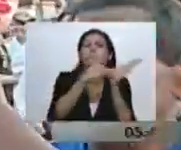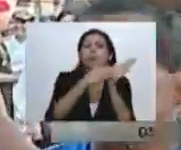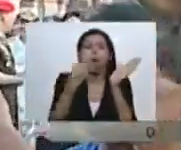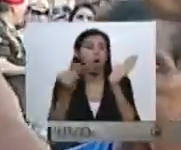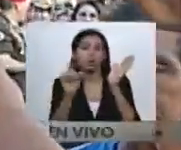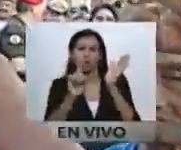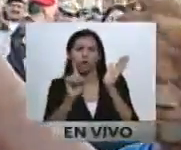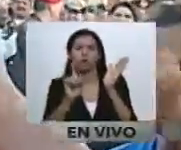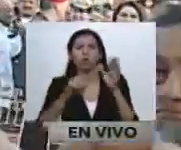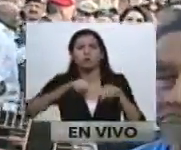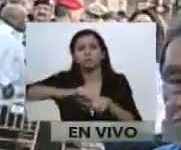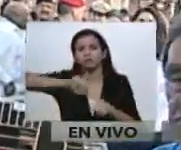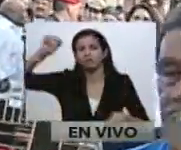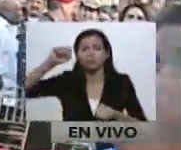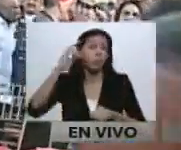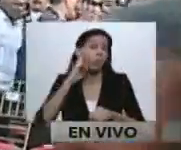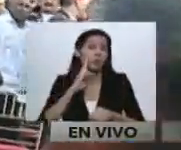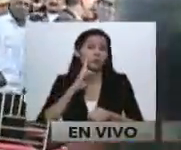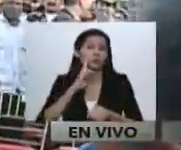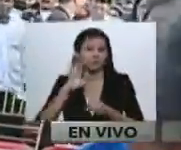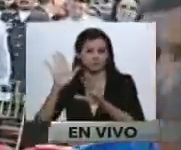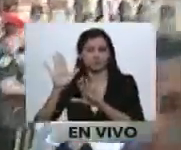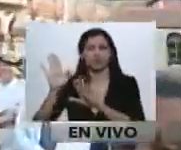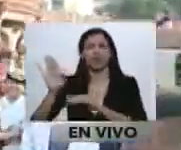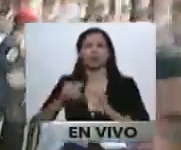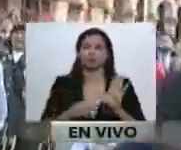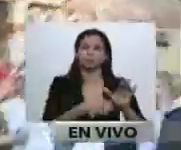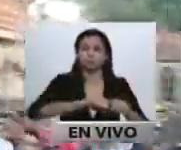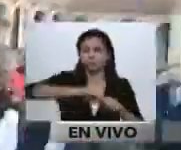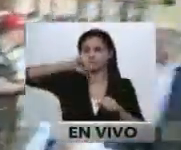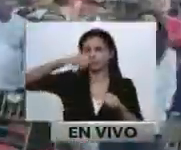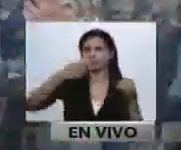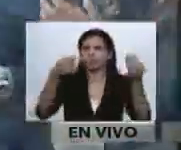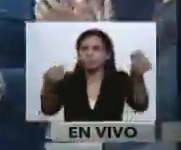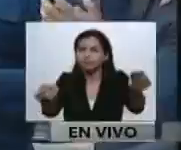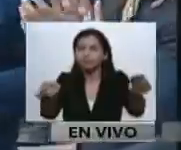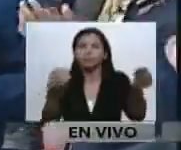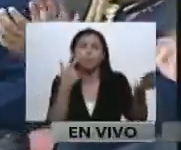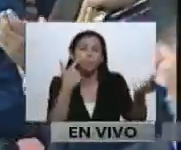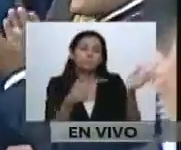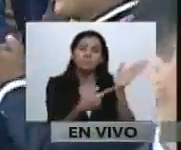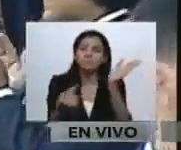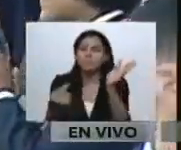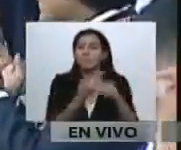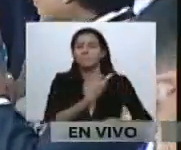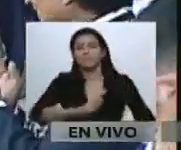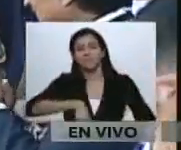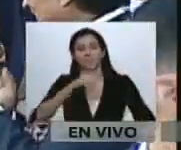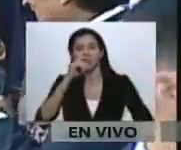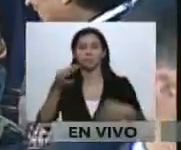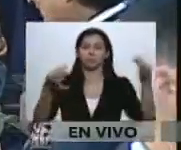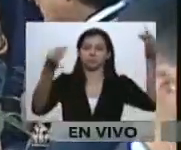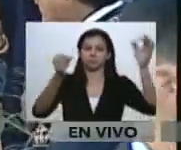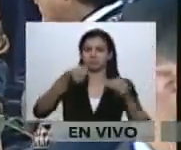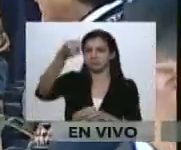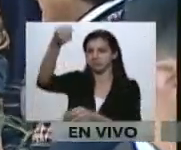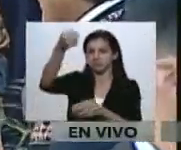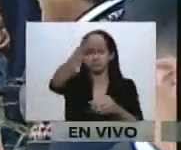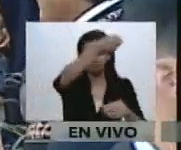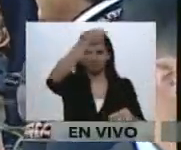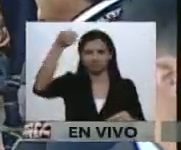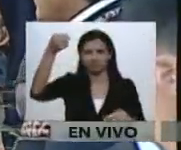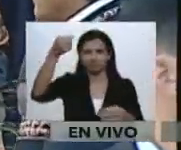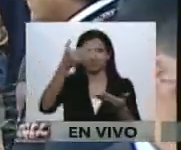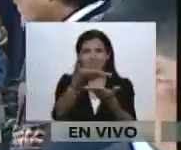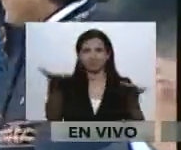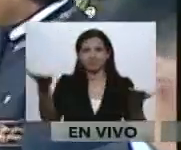Bolívar del pabellón nacional está siendo mostrada al presidente Nicolás Maduro, quien la empuña y la muestra ante todos los